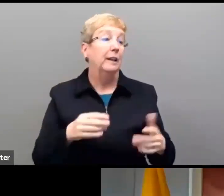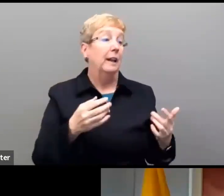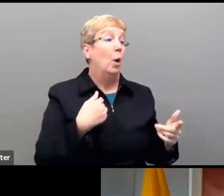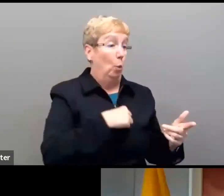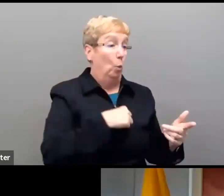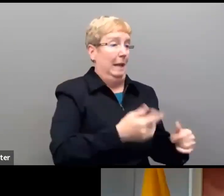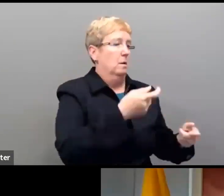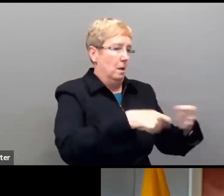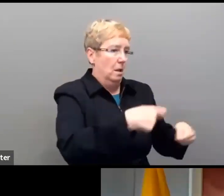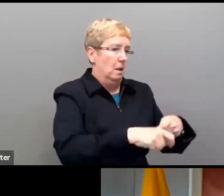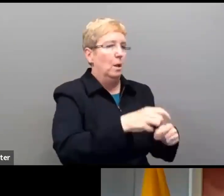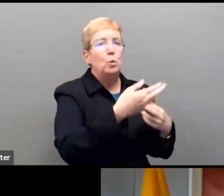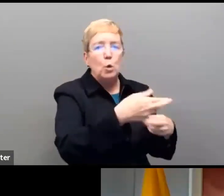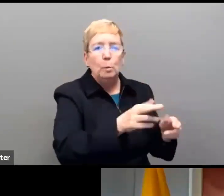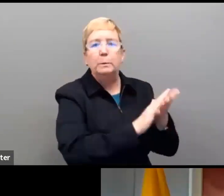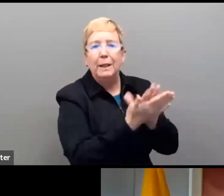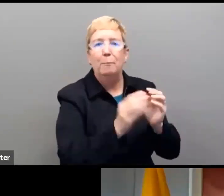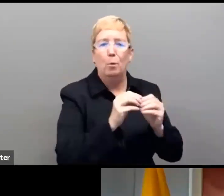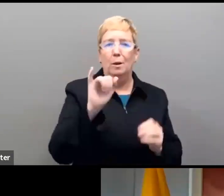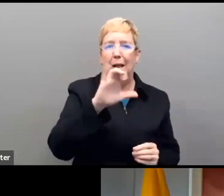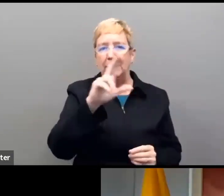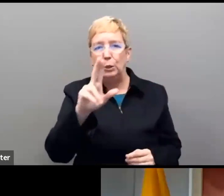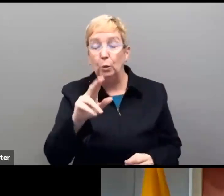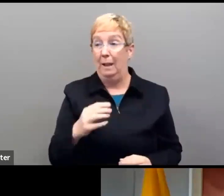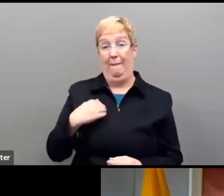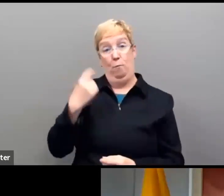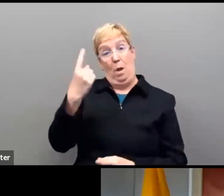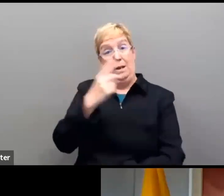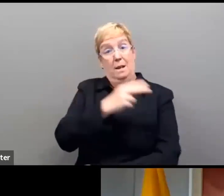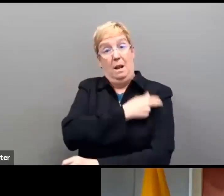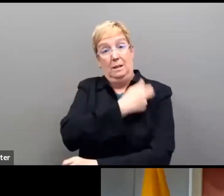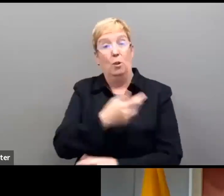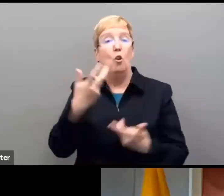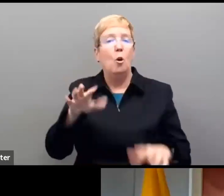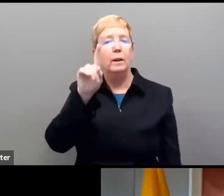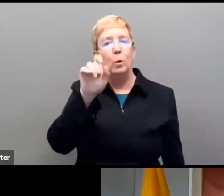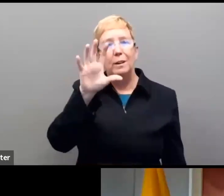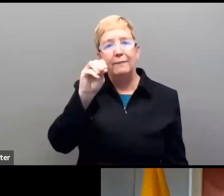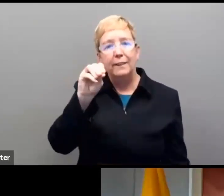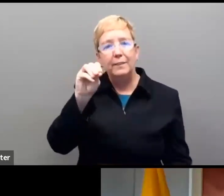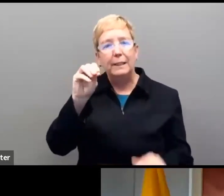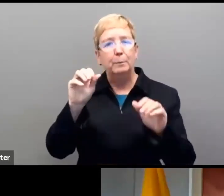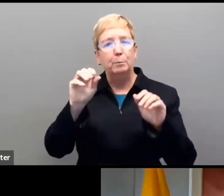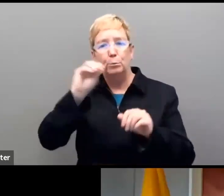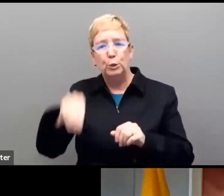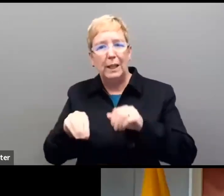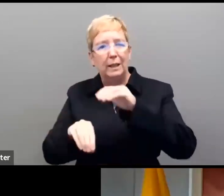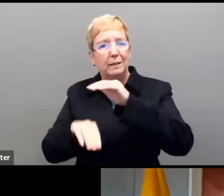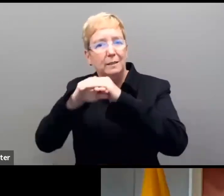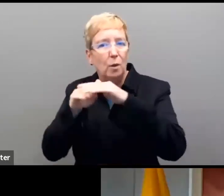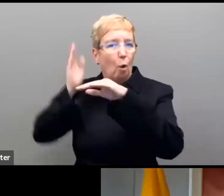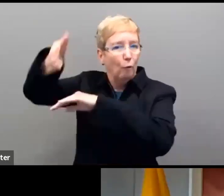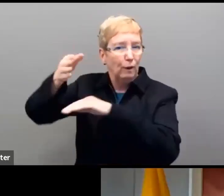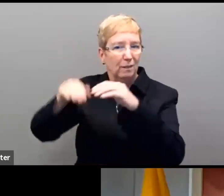que se pueda atender en un ambiente ambulatorio los están convirtiendo y están convirtiendo